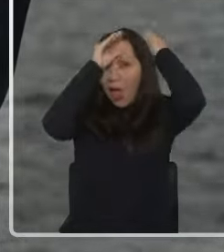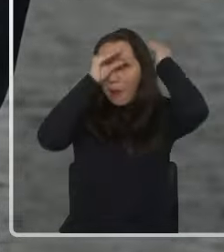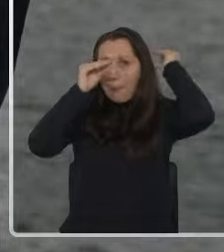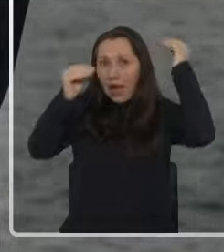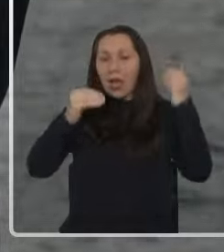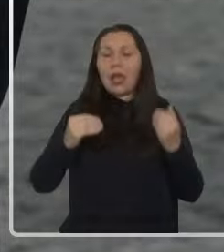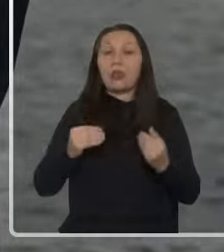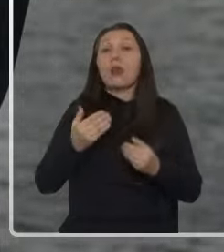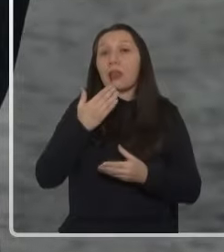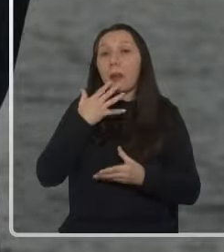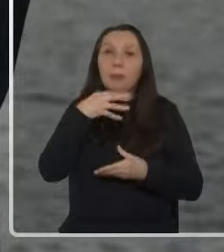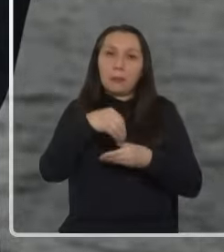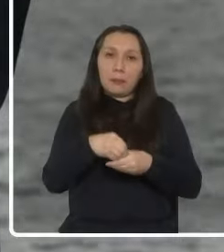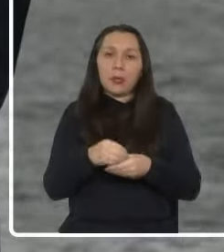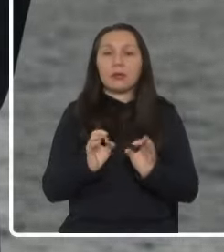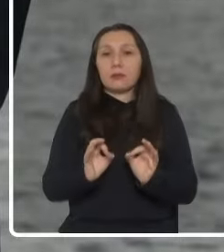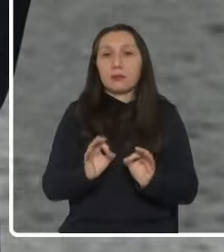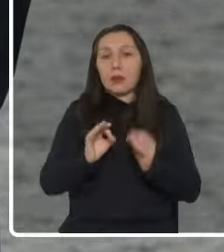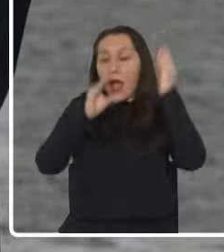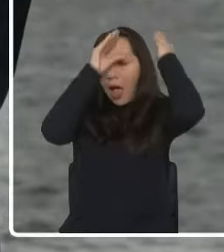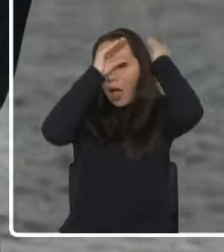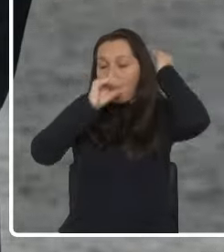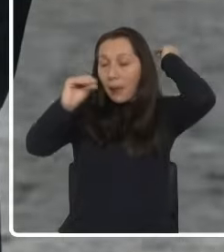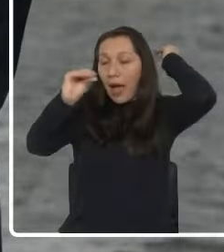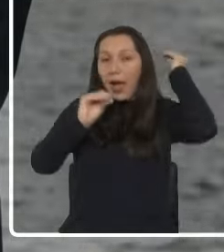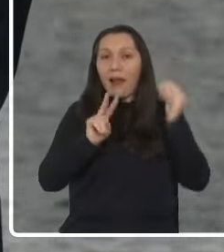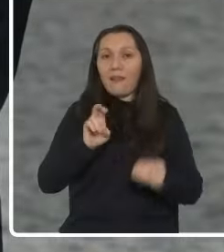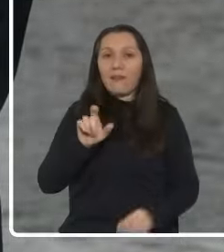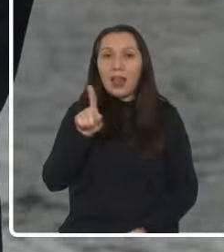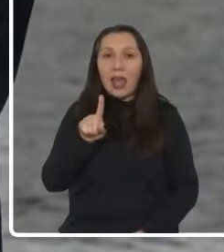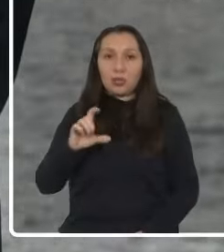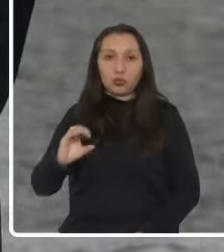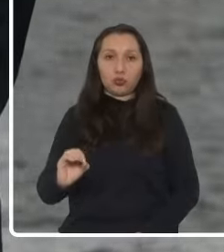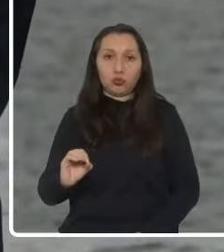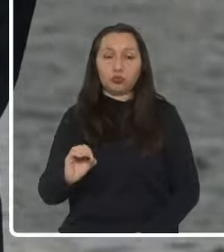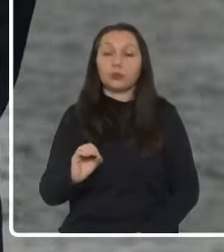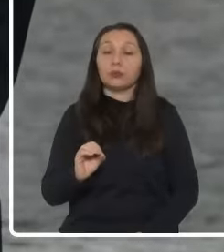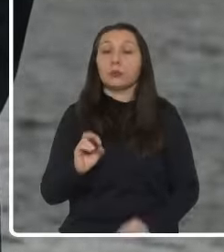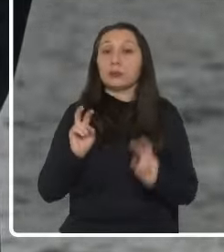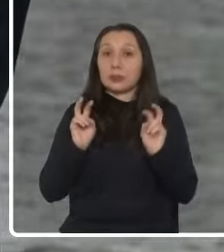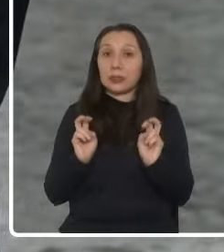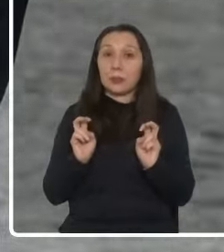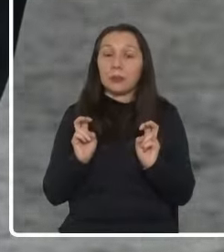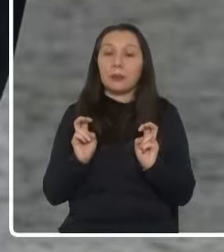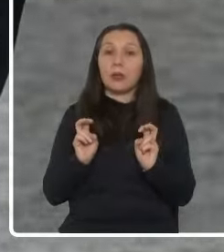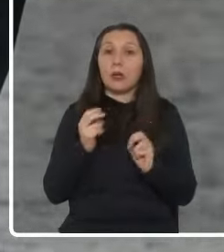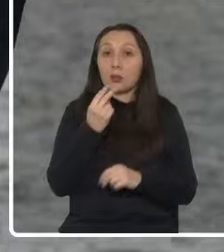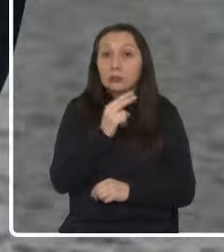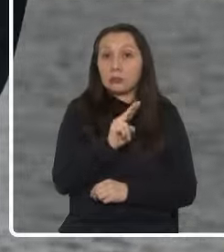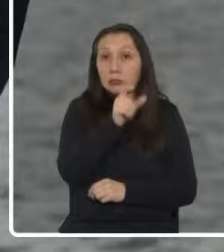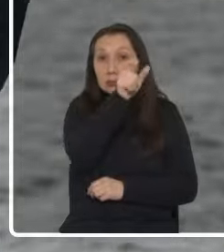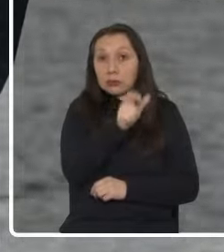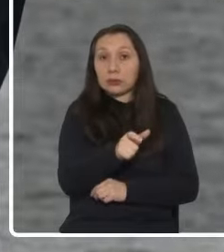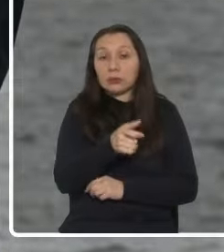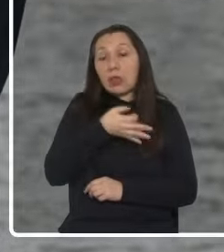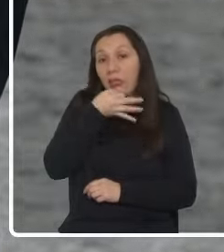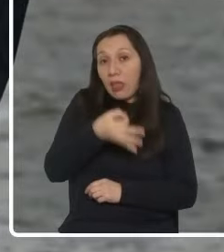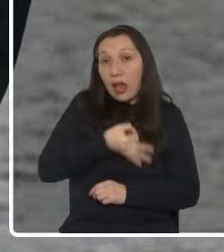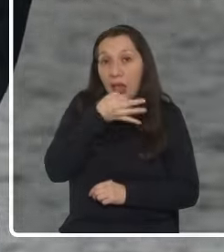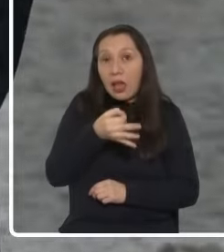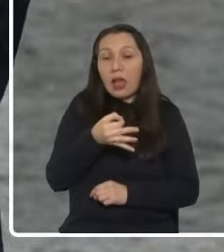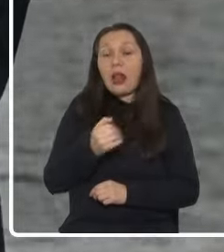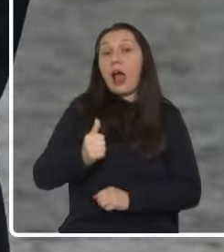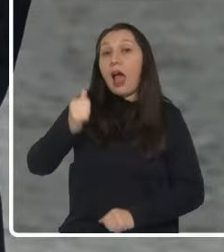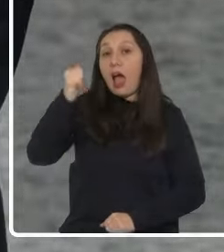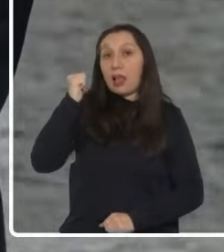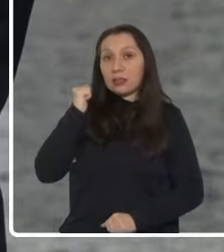embajadores, incluyendo por supuesto al embajador Javier Velasco. Respecto de sus declaraciones en el